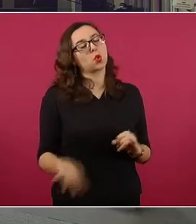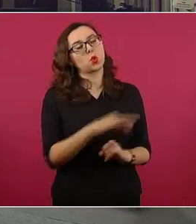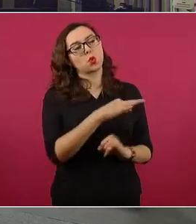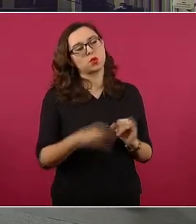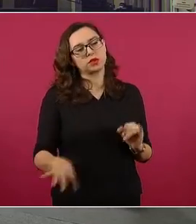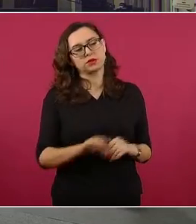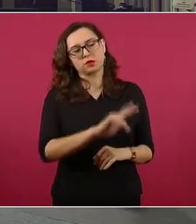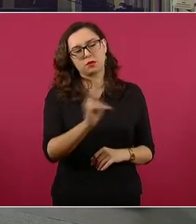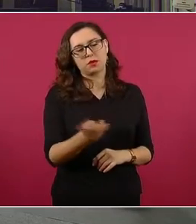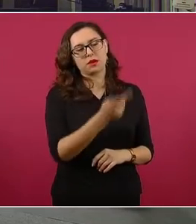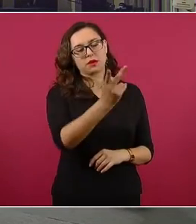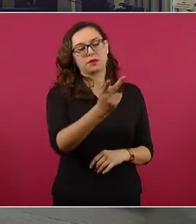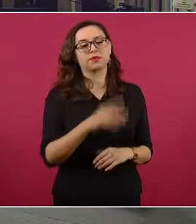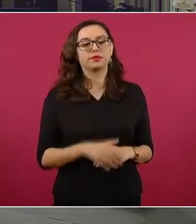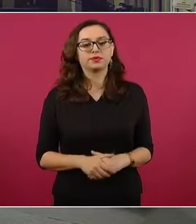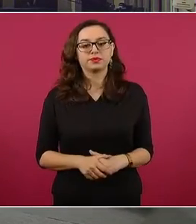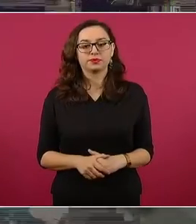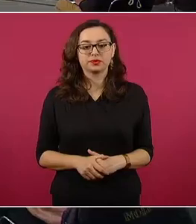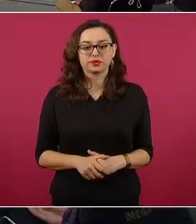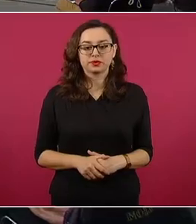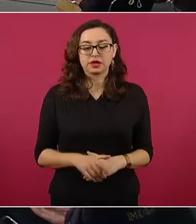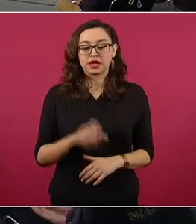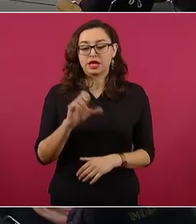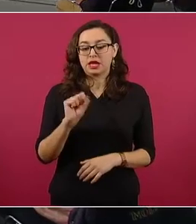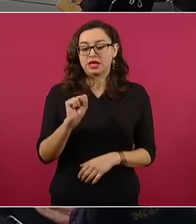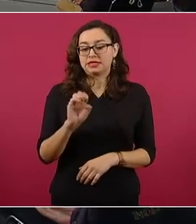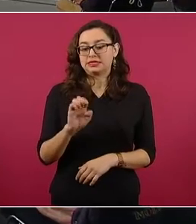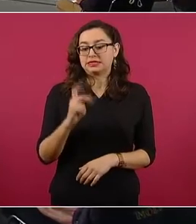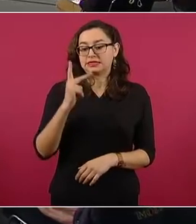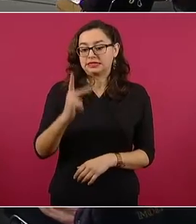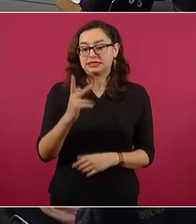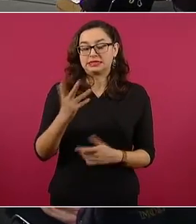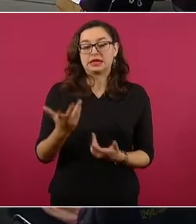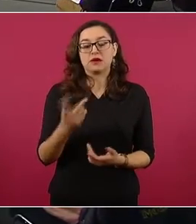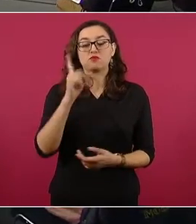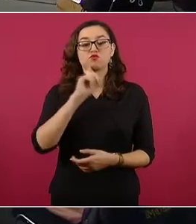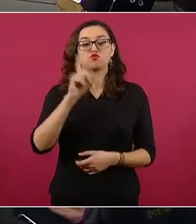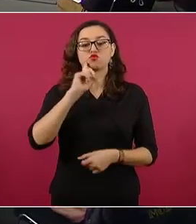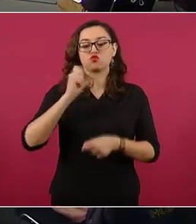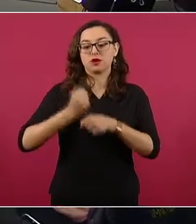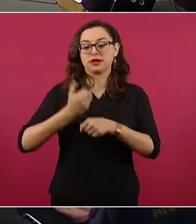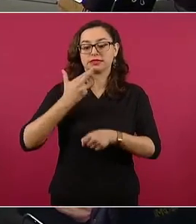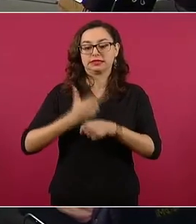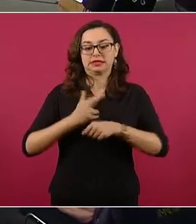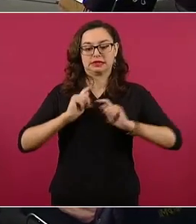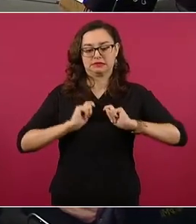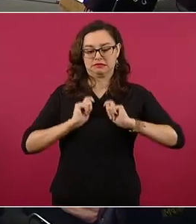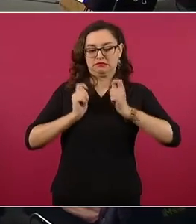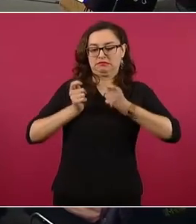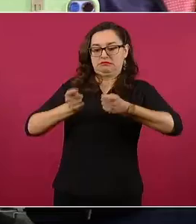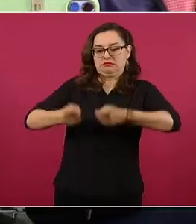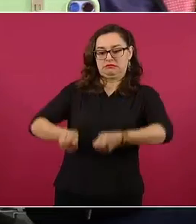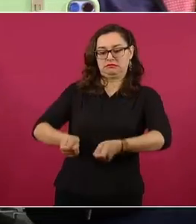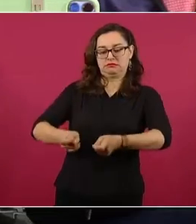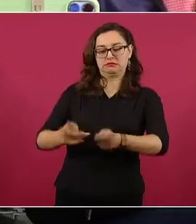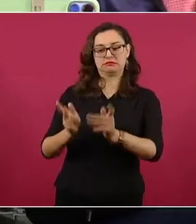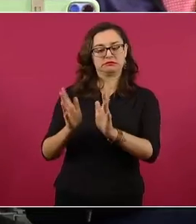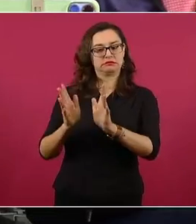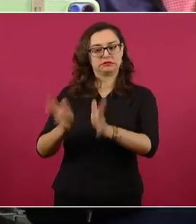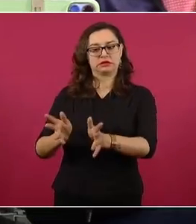va a presentar o debe presentar la secretaria de Educación Pública su renuncia al cargo? Considerando que, bueno, pues ya